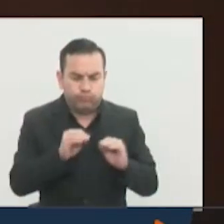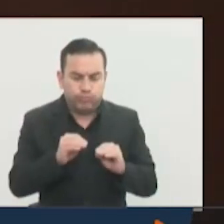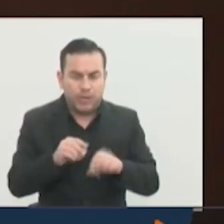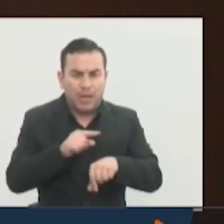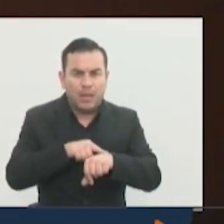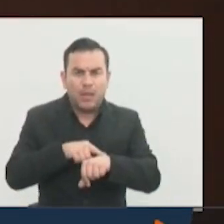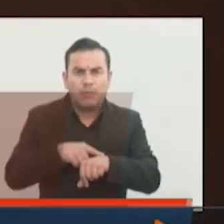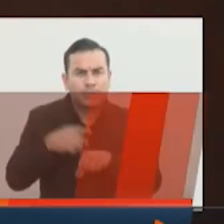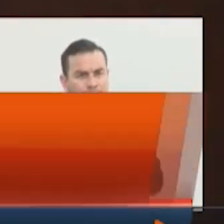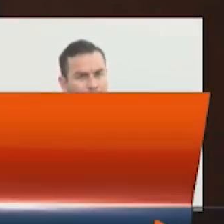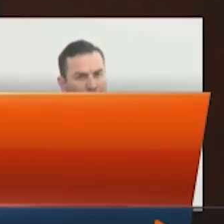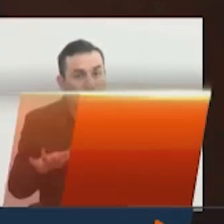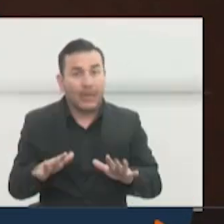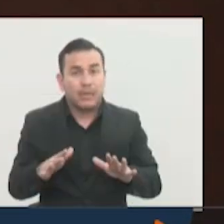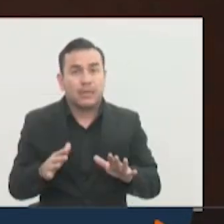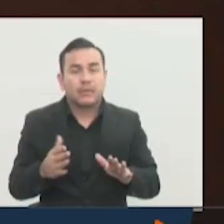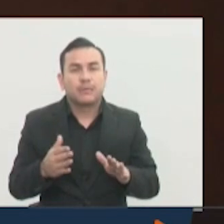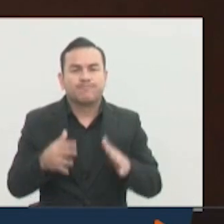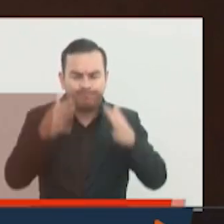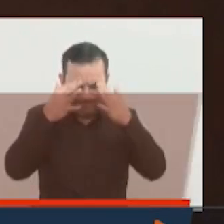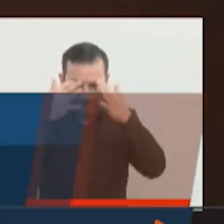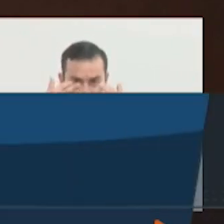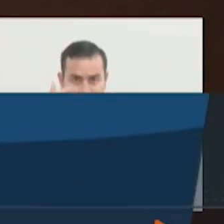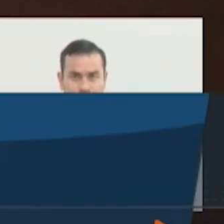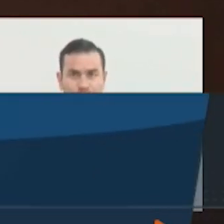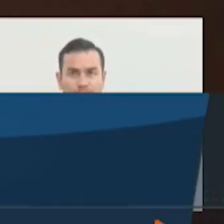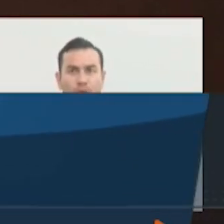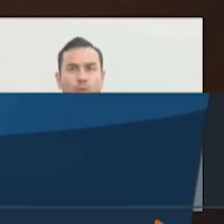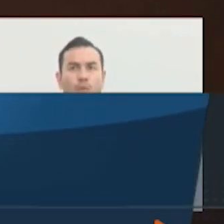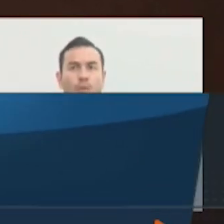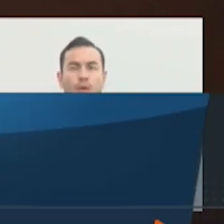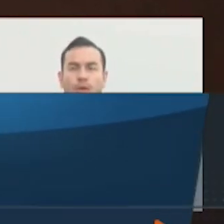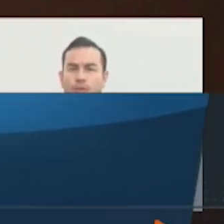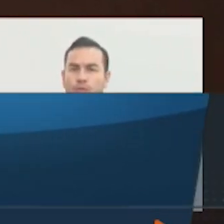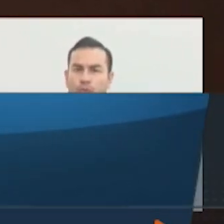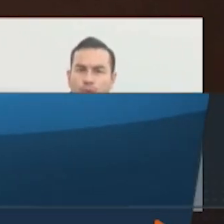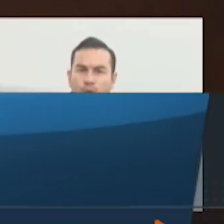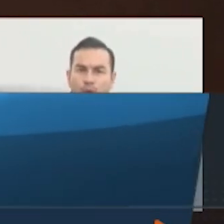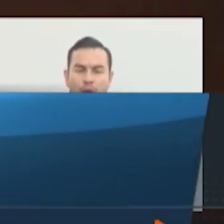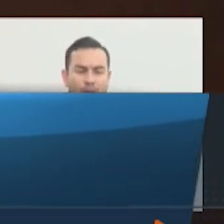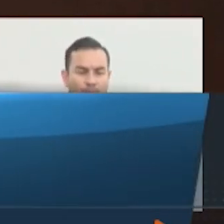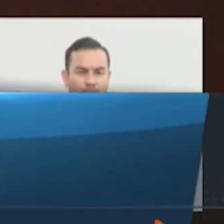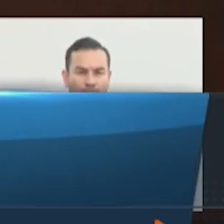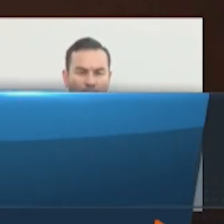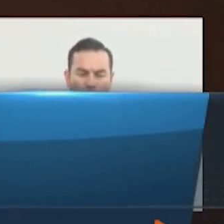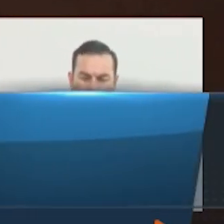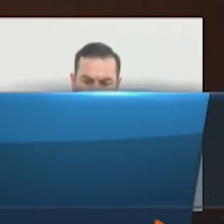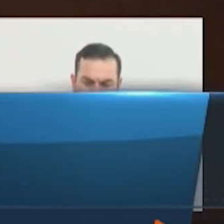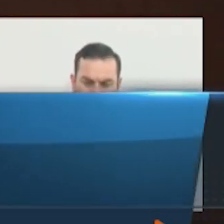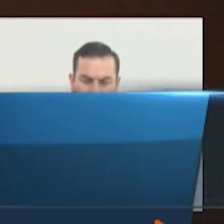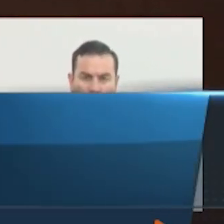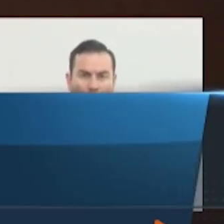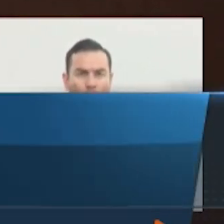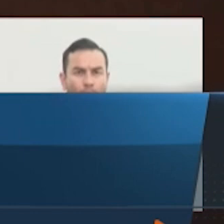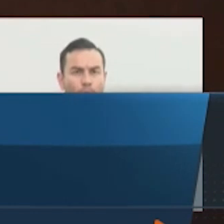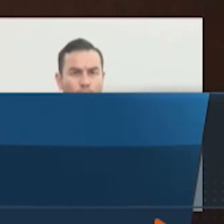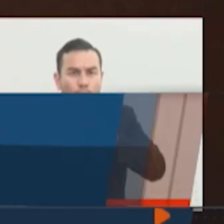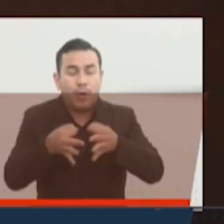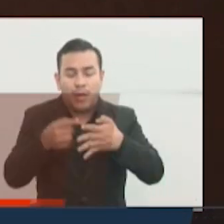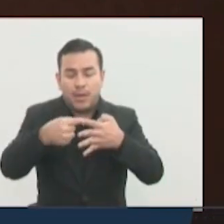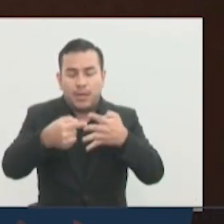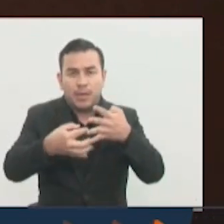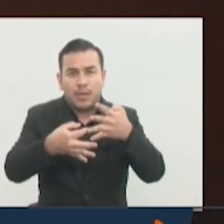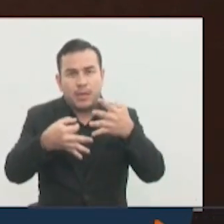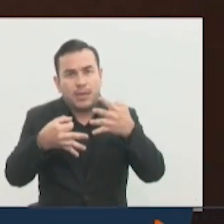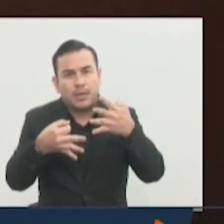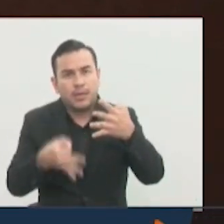rápido decidido y darle todo el apoyo jurídico las herramientas legales